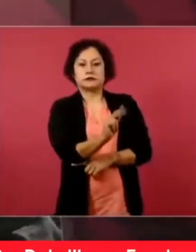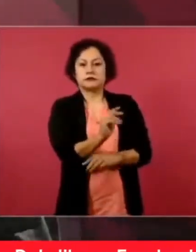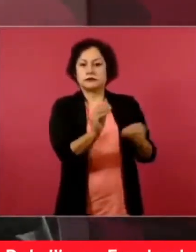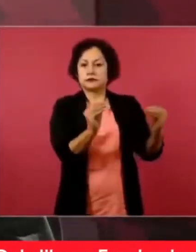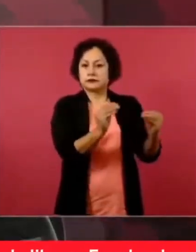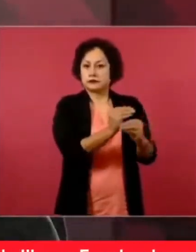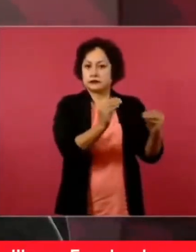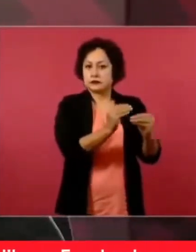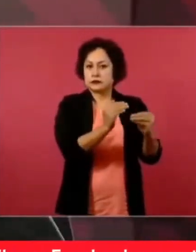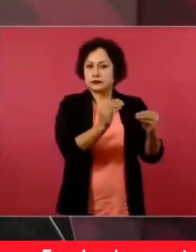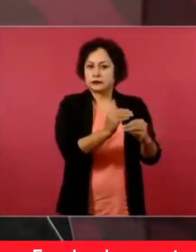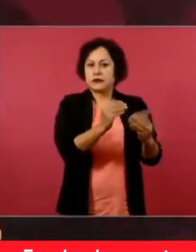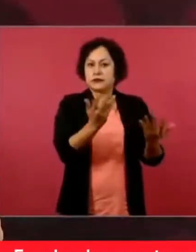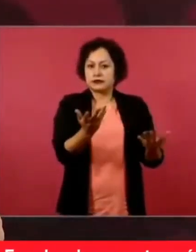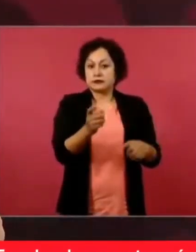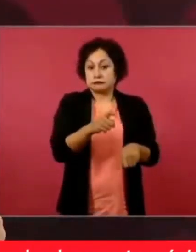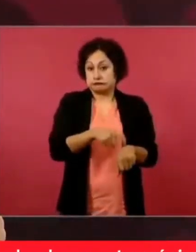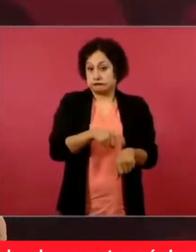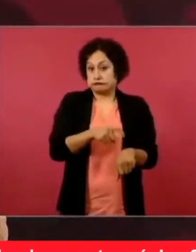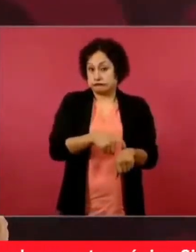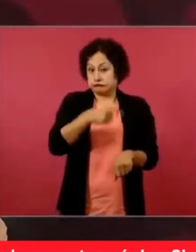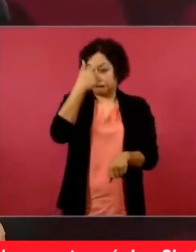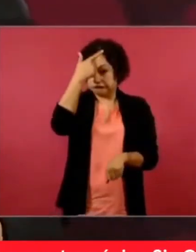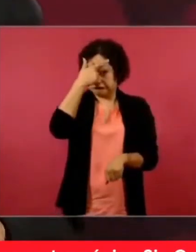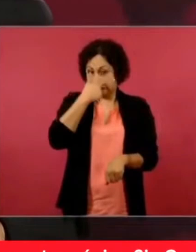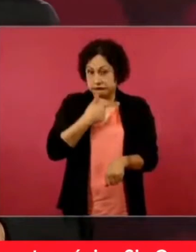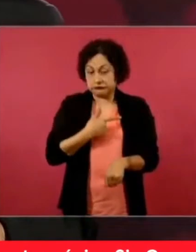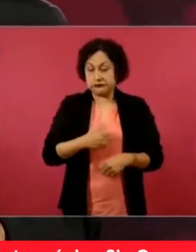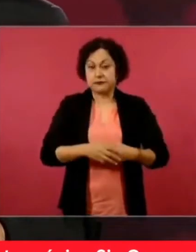a 10 horas de la noche.